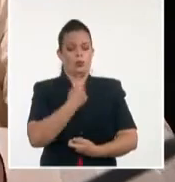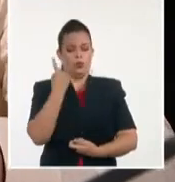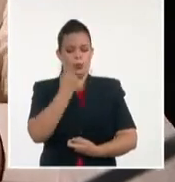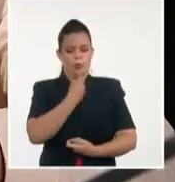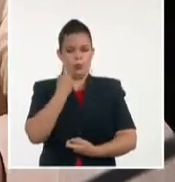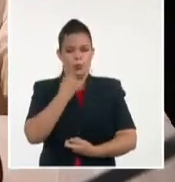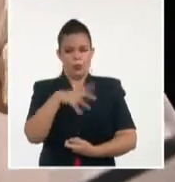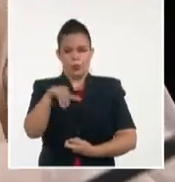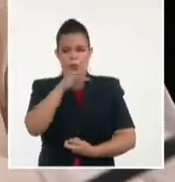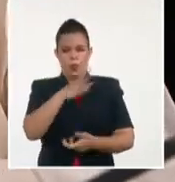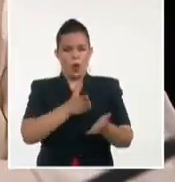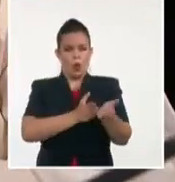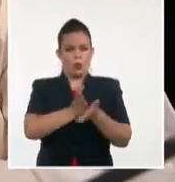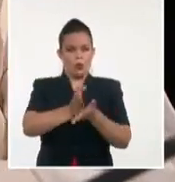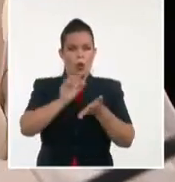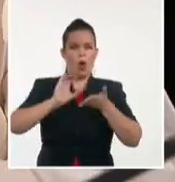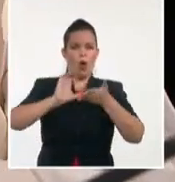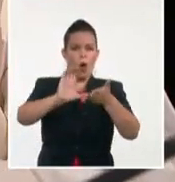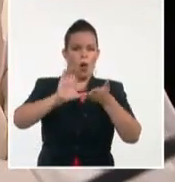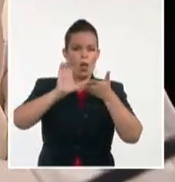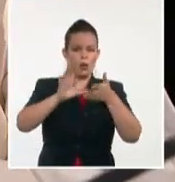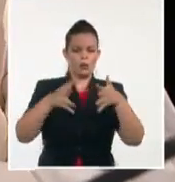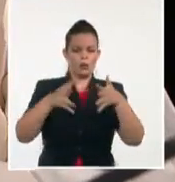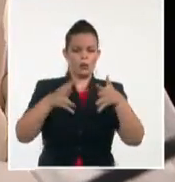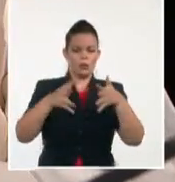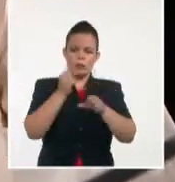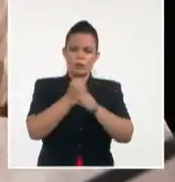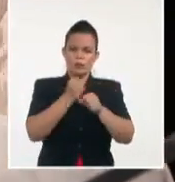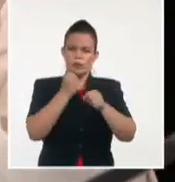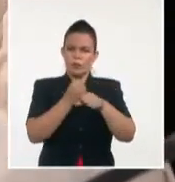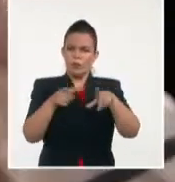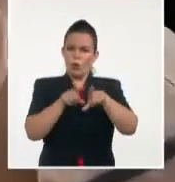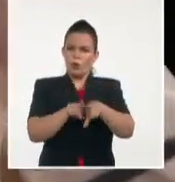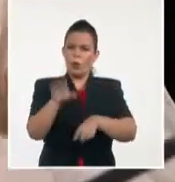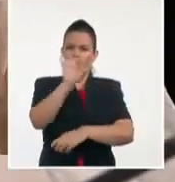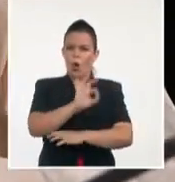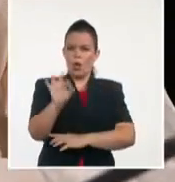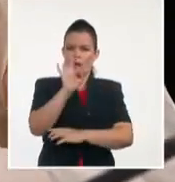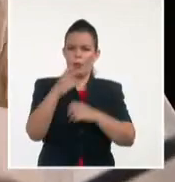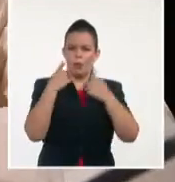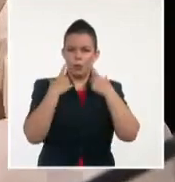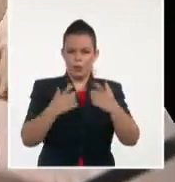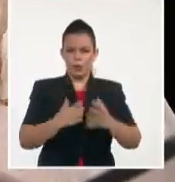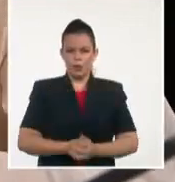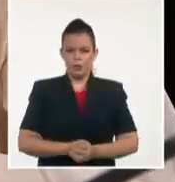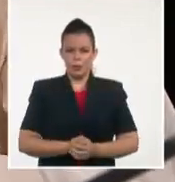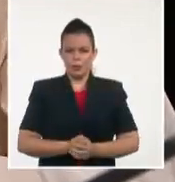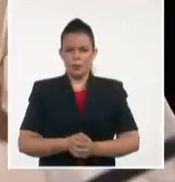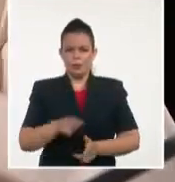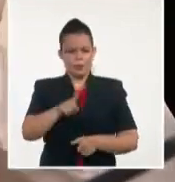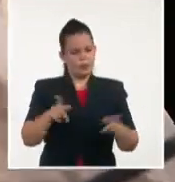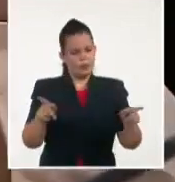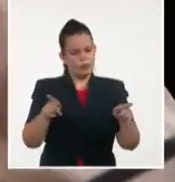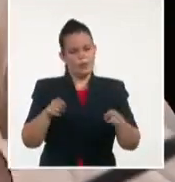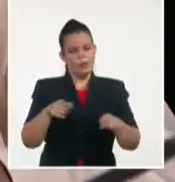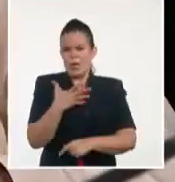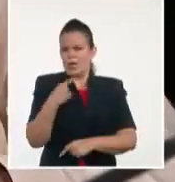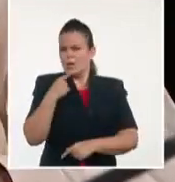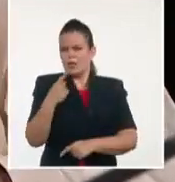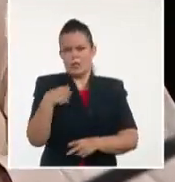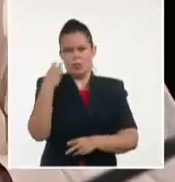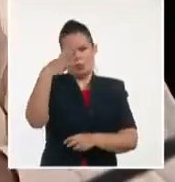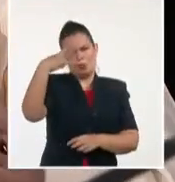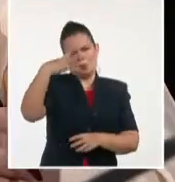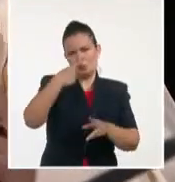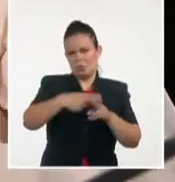en colaboración con otros organismos y entidades muy importantes. Voy rápidamente quizás y también a mencionar dos o tres nada más, y me disculpen